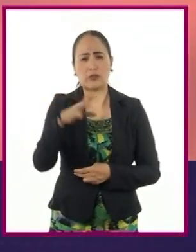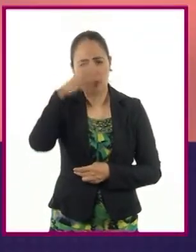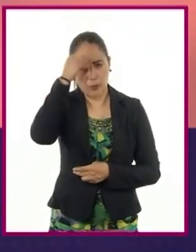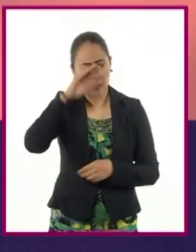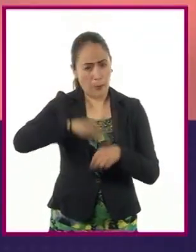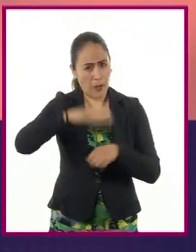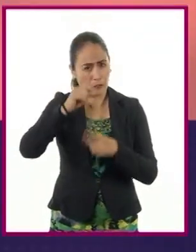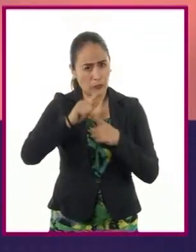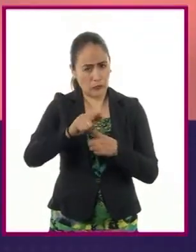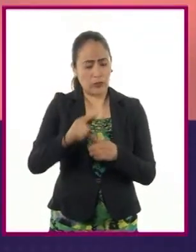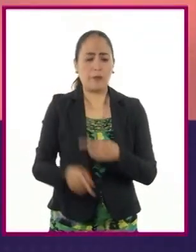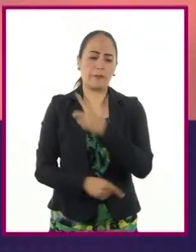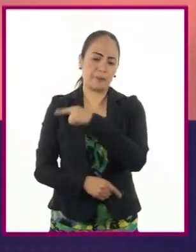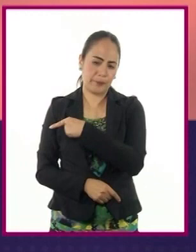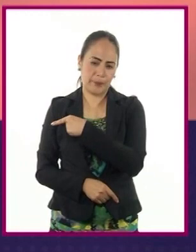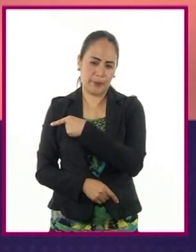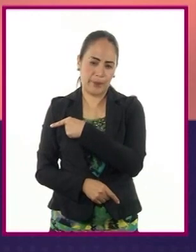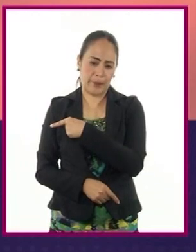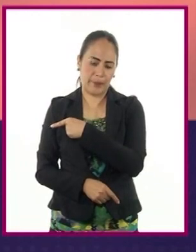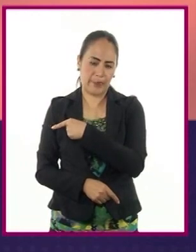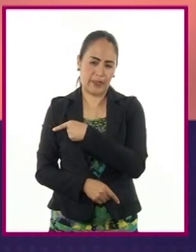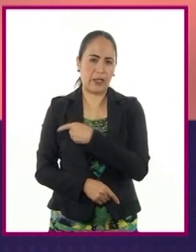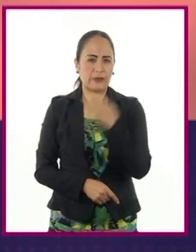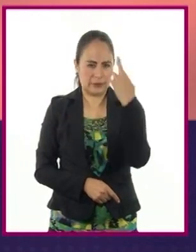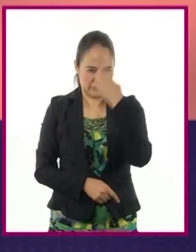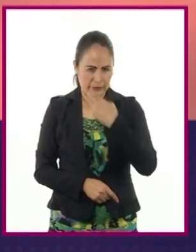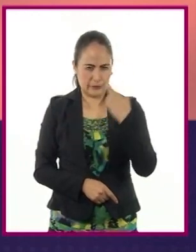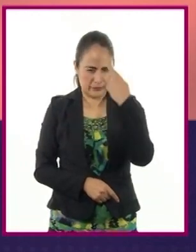la siguiente dirección electrónica.